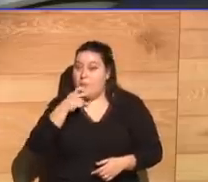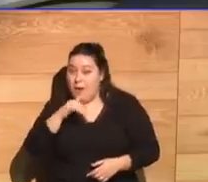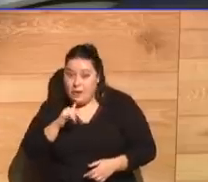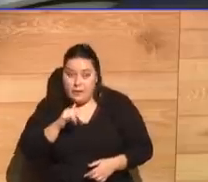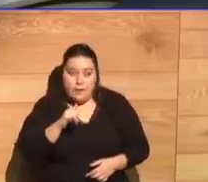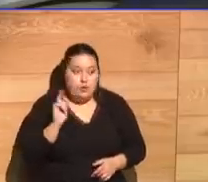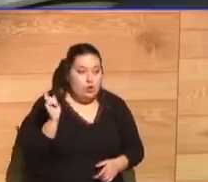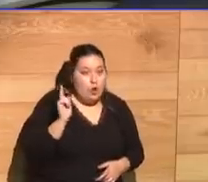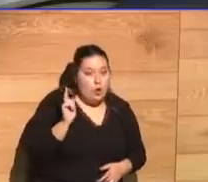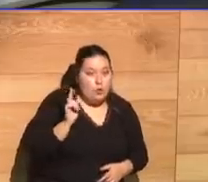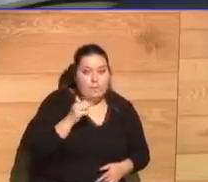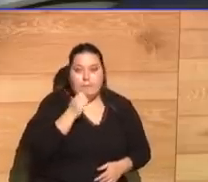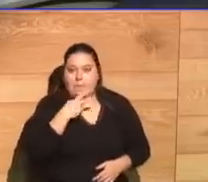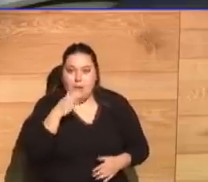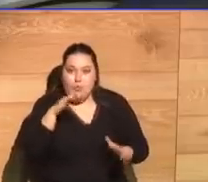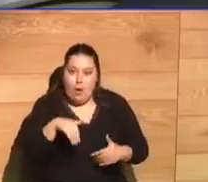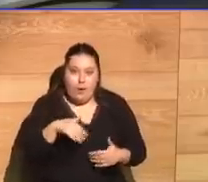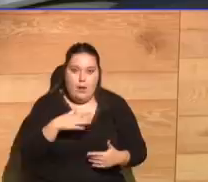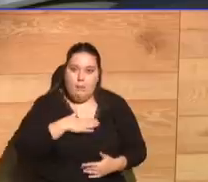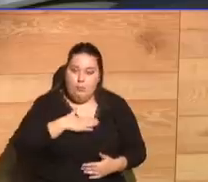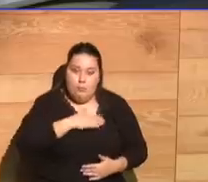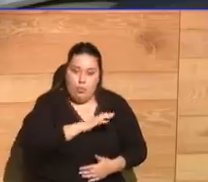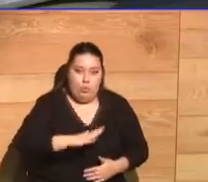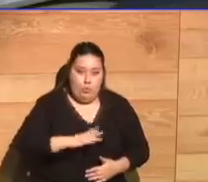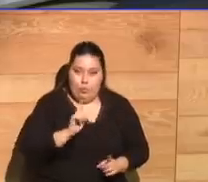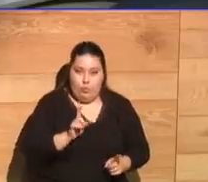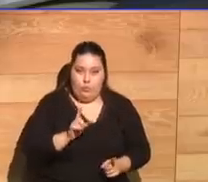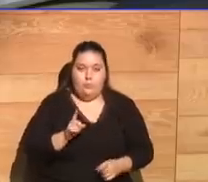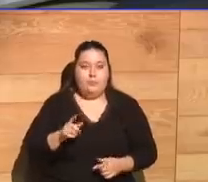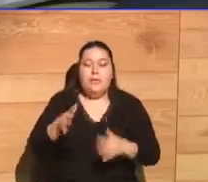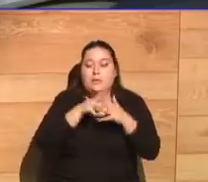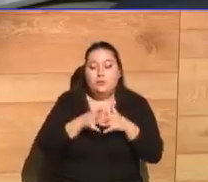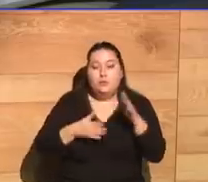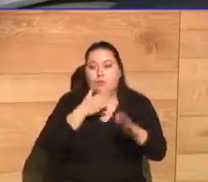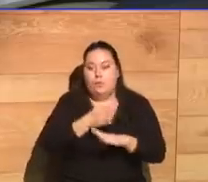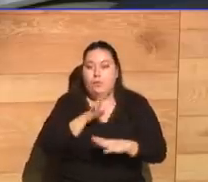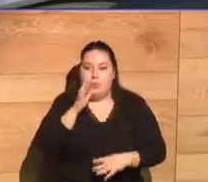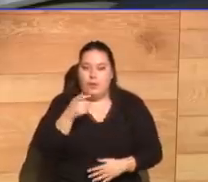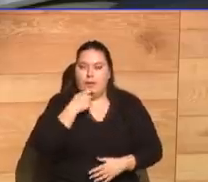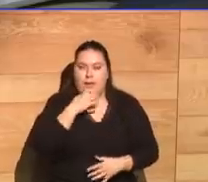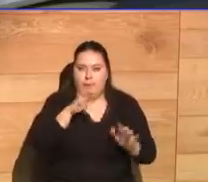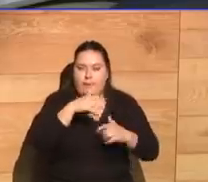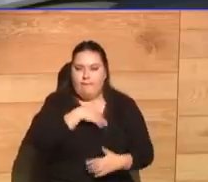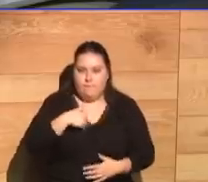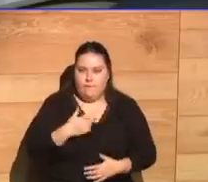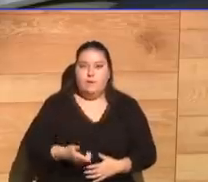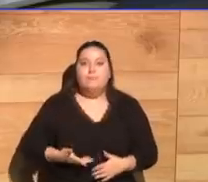No, era camarero, no, cuidado, tampoco flipemos. Vale. Se fue a Estados Unidos a aprender inglés, vale, porque era una persona muy emprendedora. Uh-huh. Y se